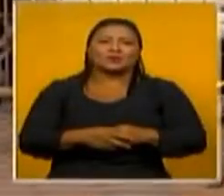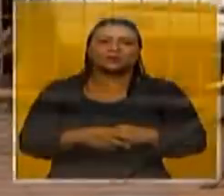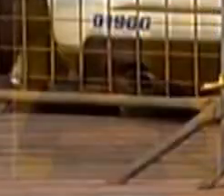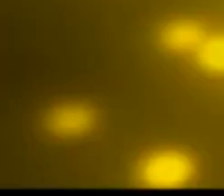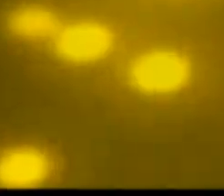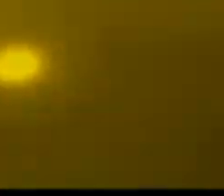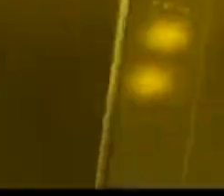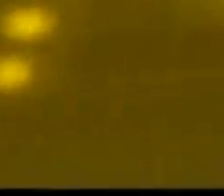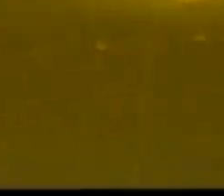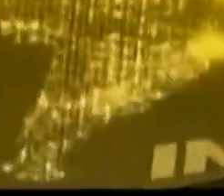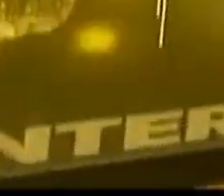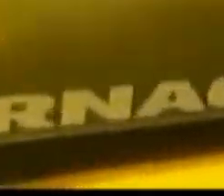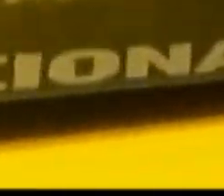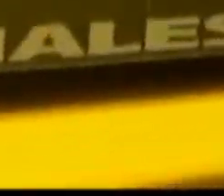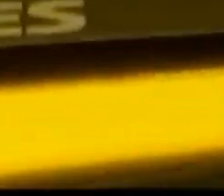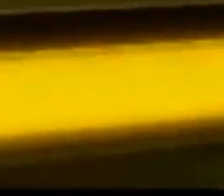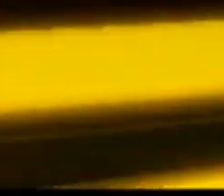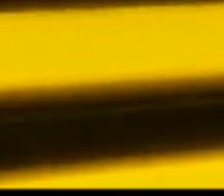1.